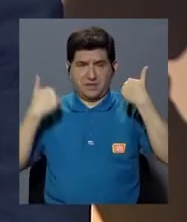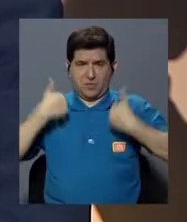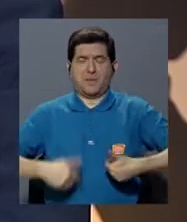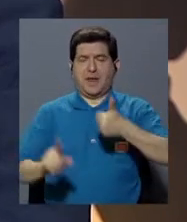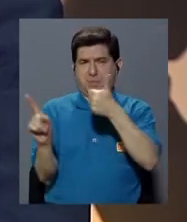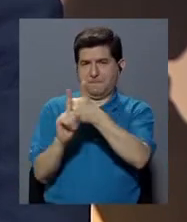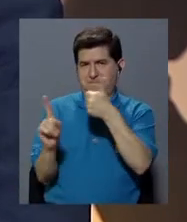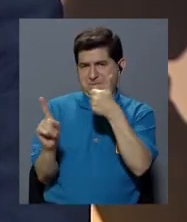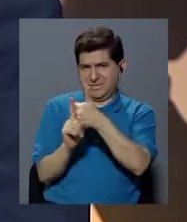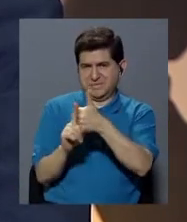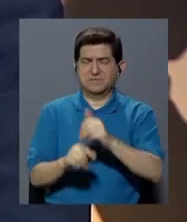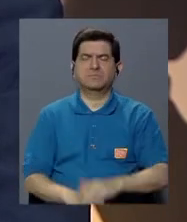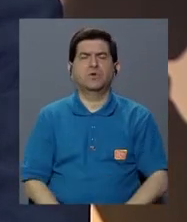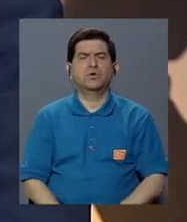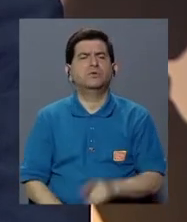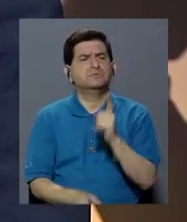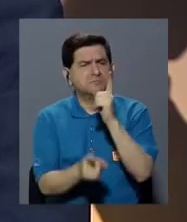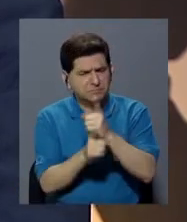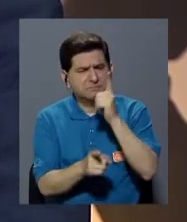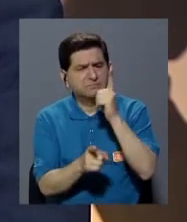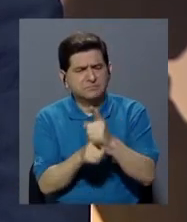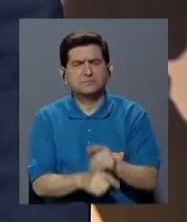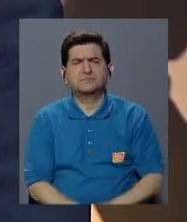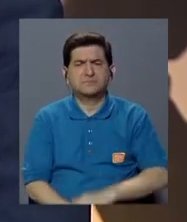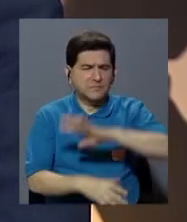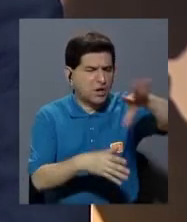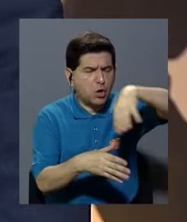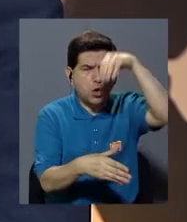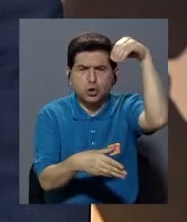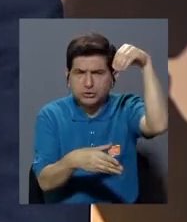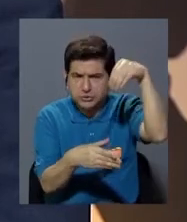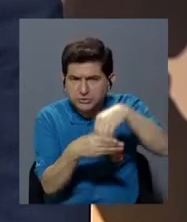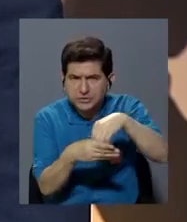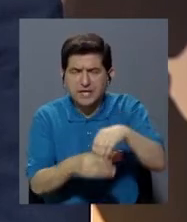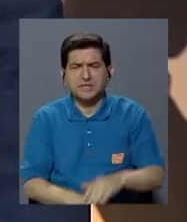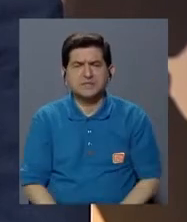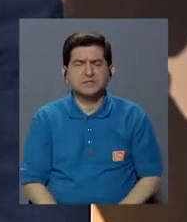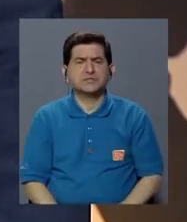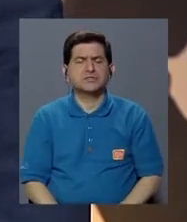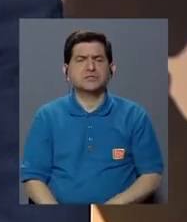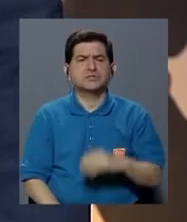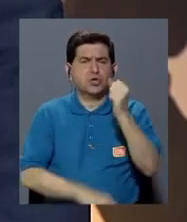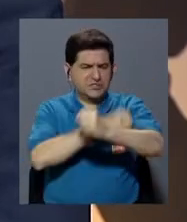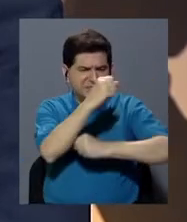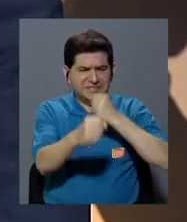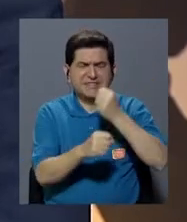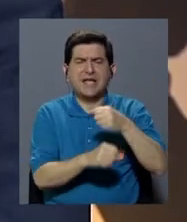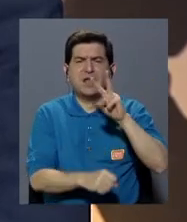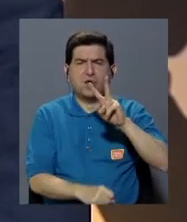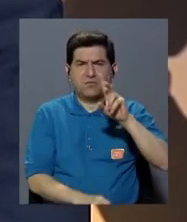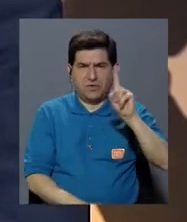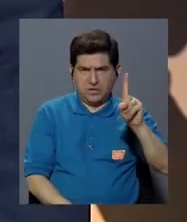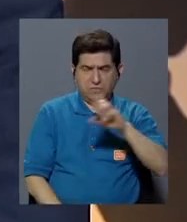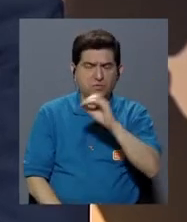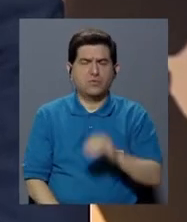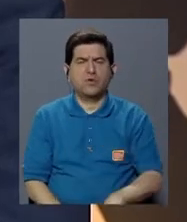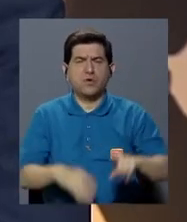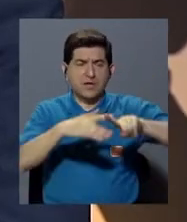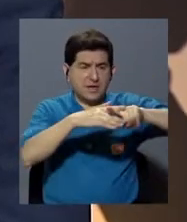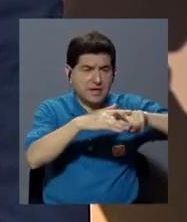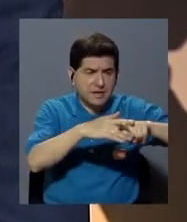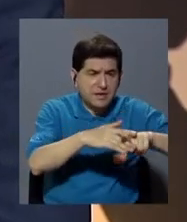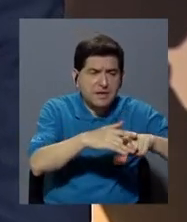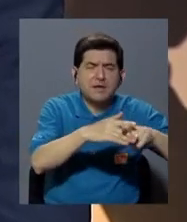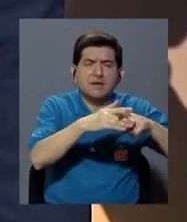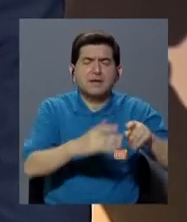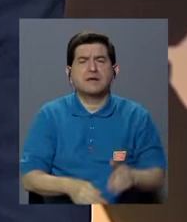Y efectivamente hay que contextualizar que en el siglo XXI, ¿verdad?, y a los albores de la